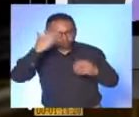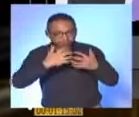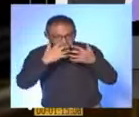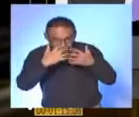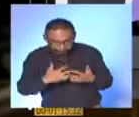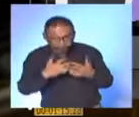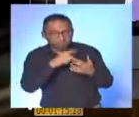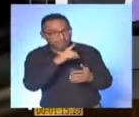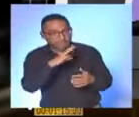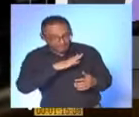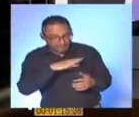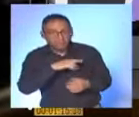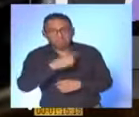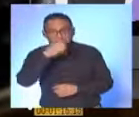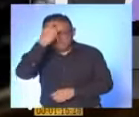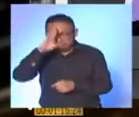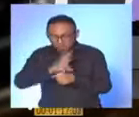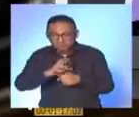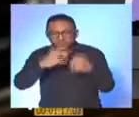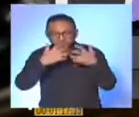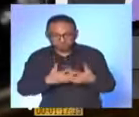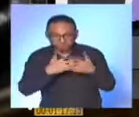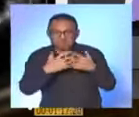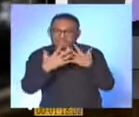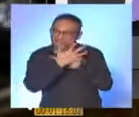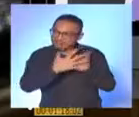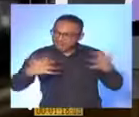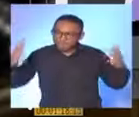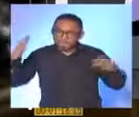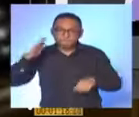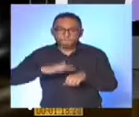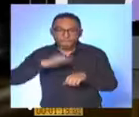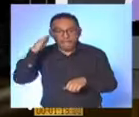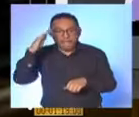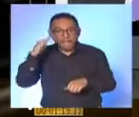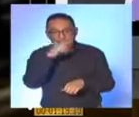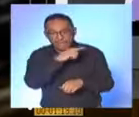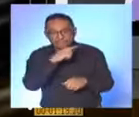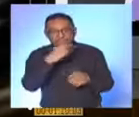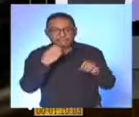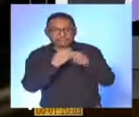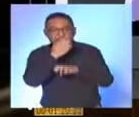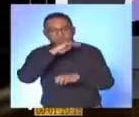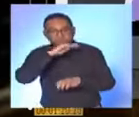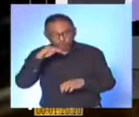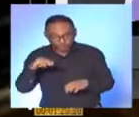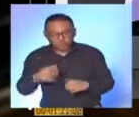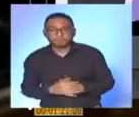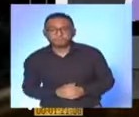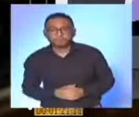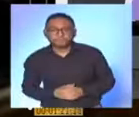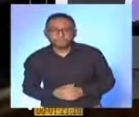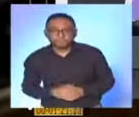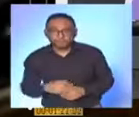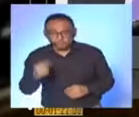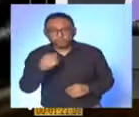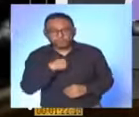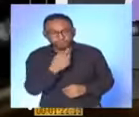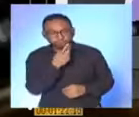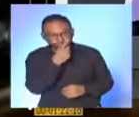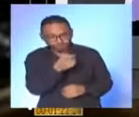estuvieron ahí pues los directivos de las empresas más grandes del estado de Michoacán. Les decía,